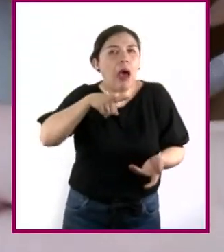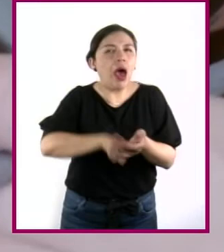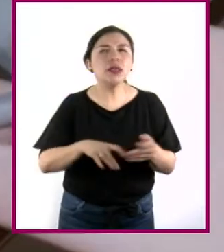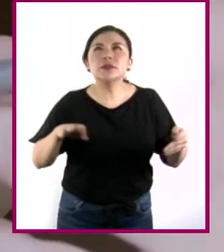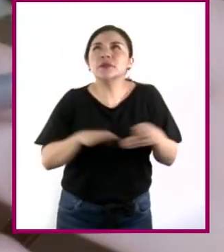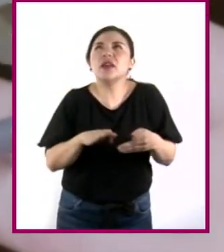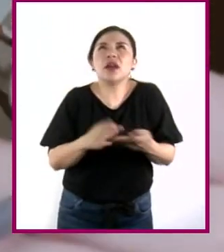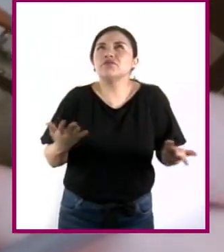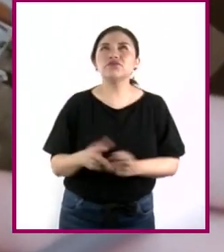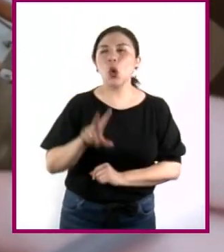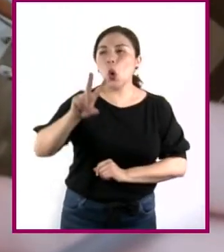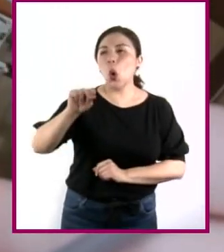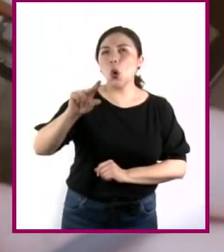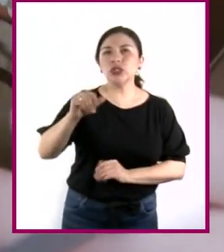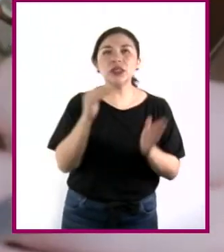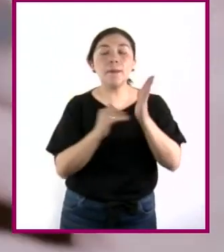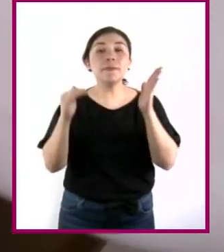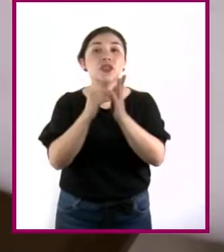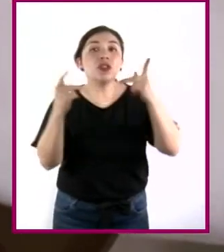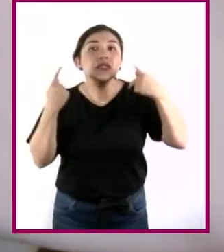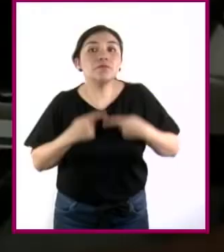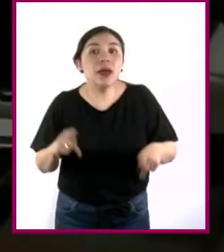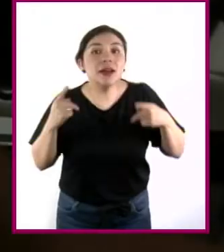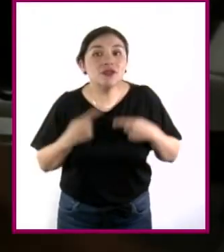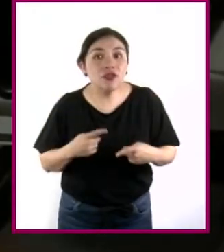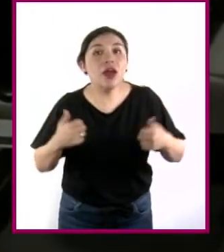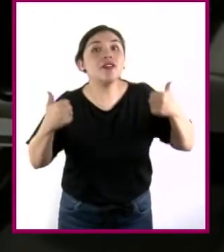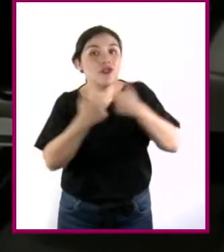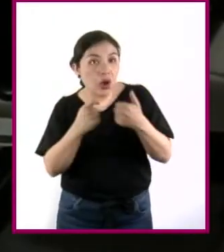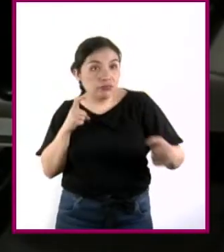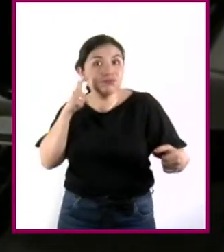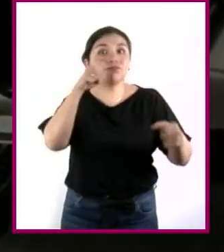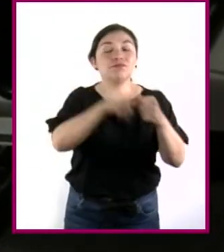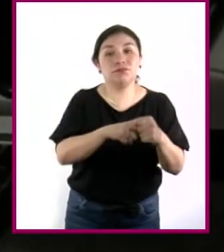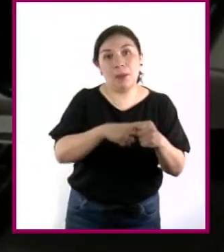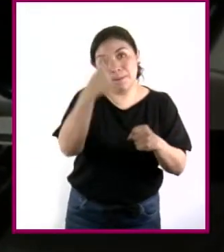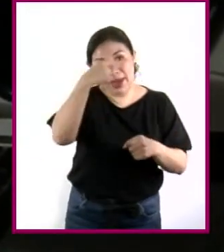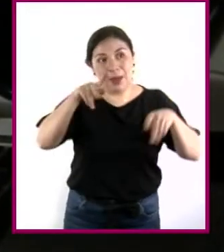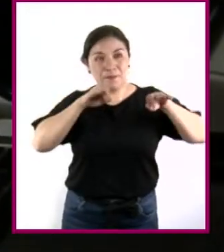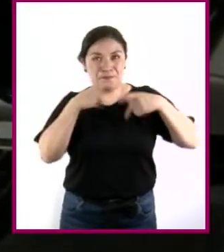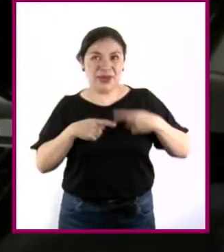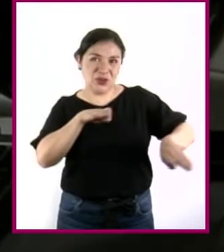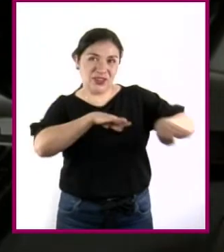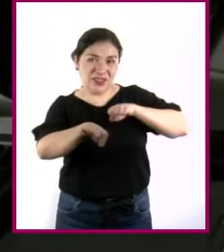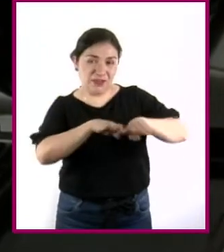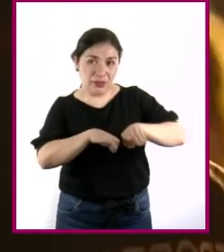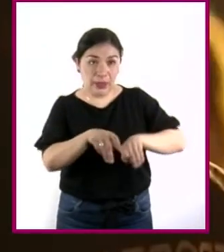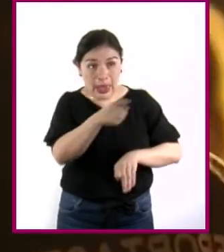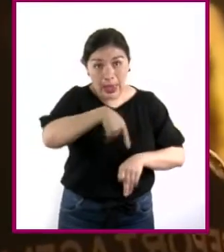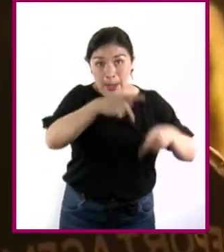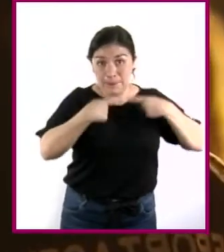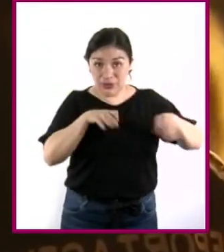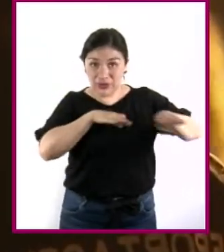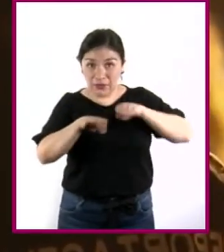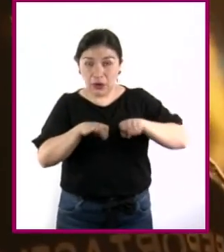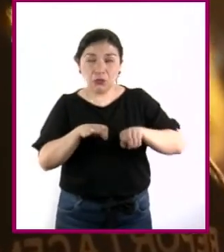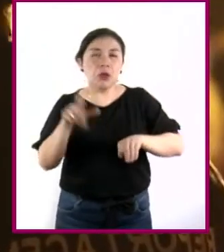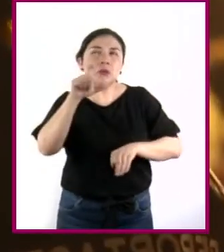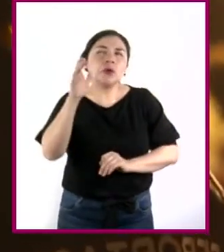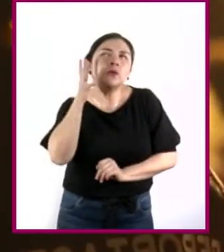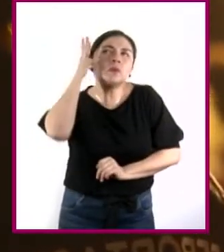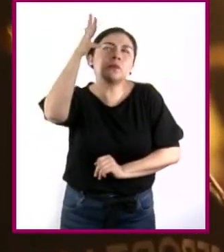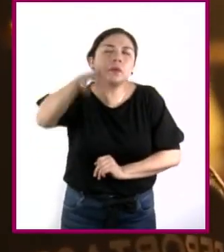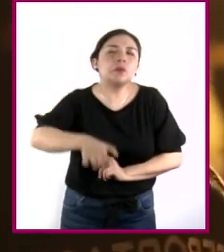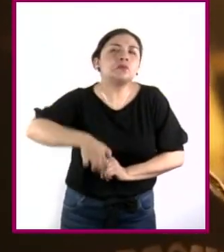alrededor de 80 millones de personas que están asociadas a esos trabajadores. Esos trabajadores eventualmente se